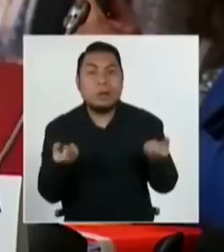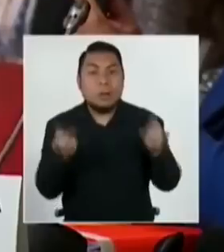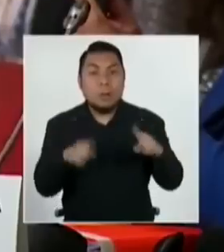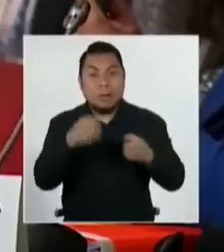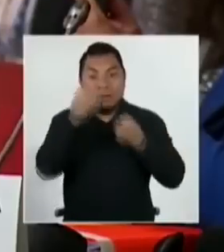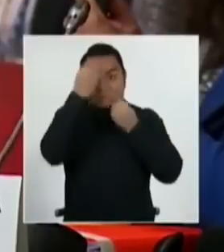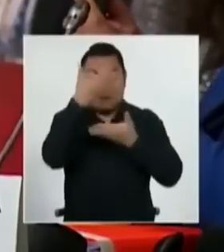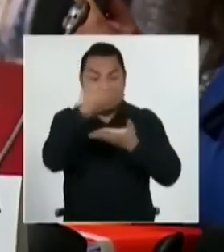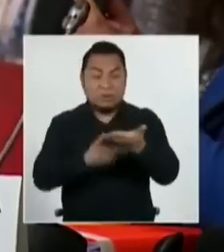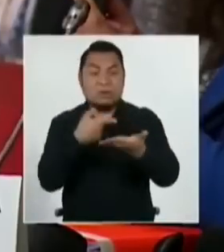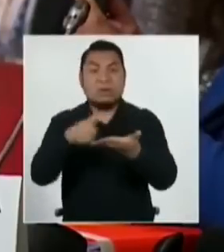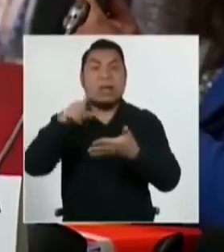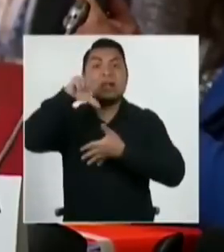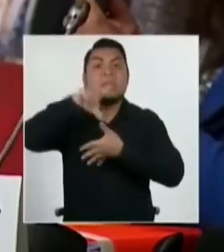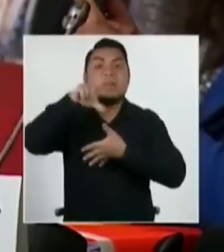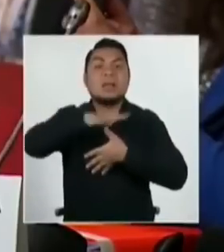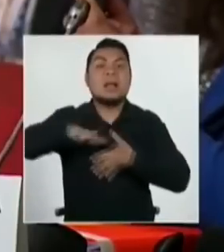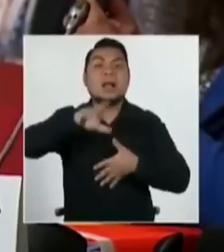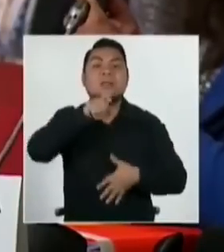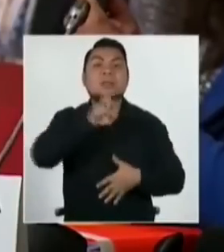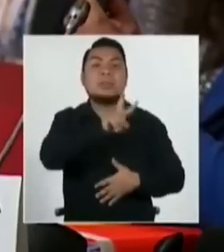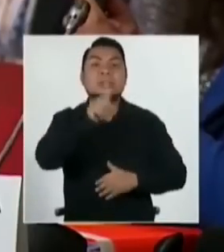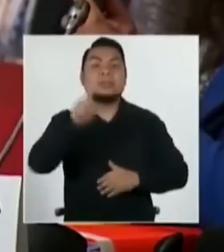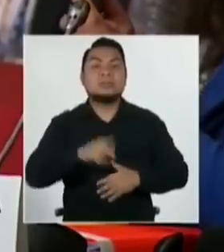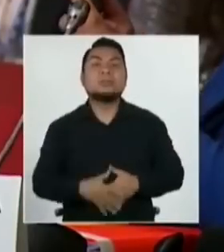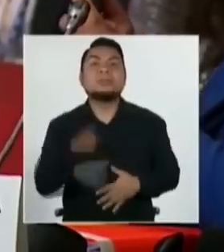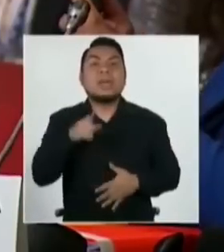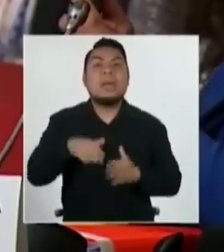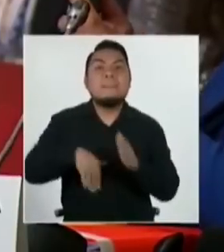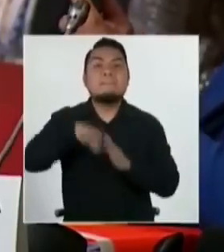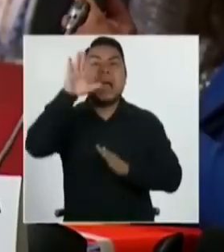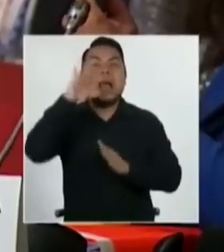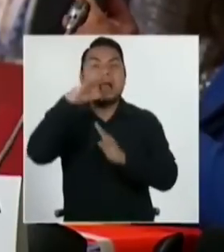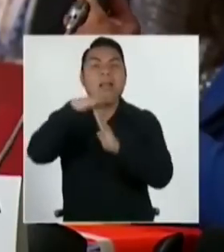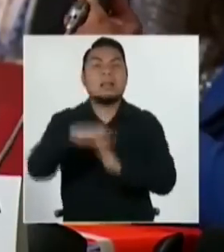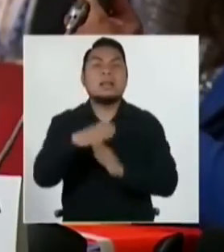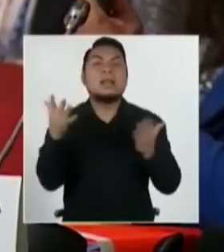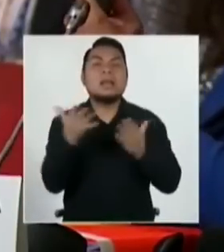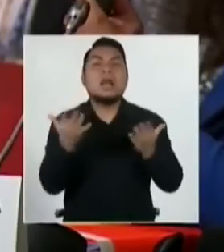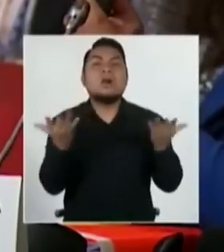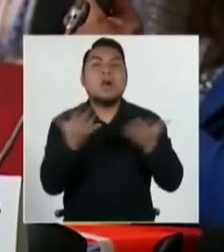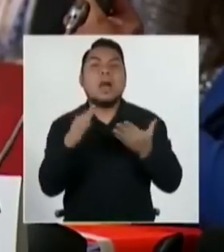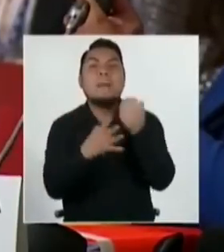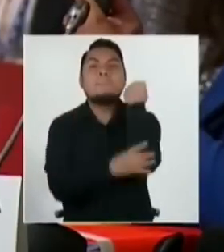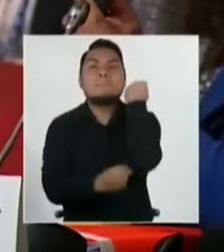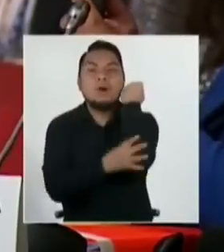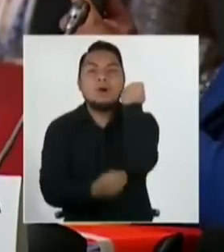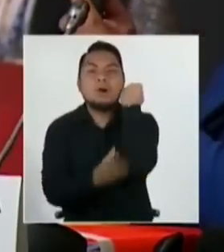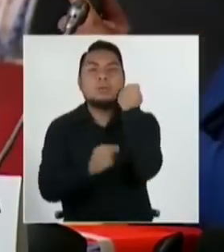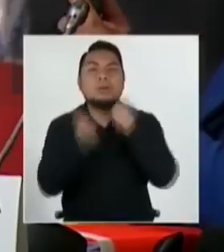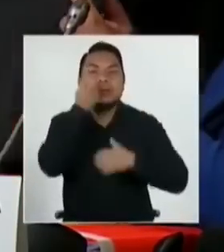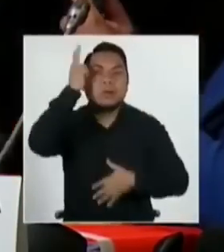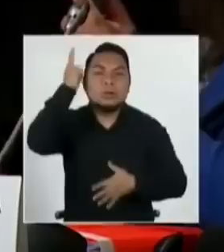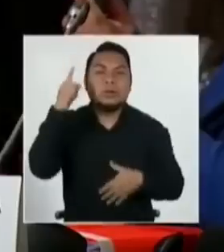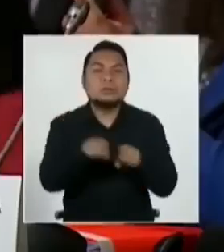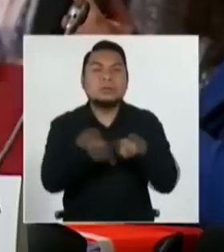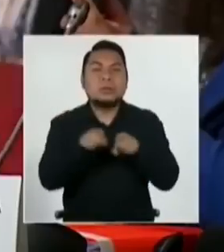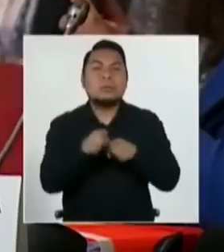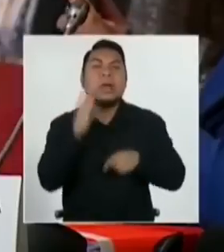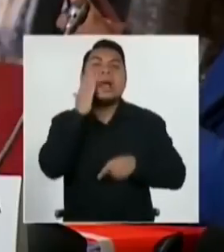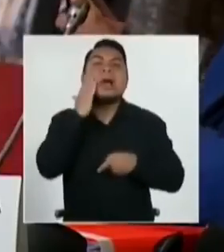según el informe Latinobarómetro 2021, la mayor discriminación se da en los pobres, los indígenas y